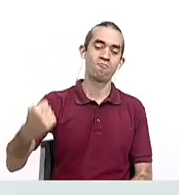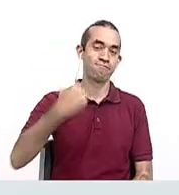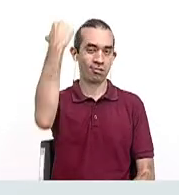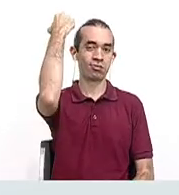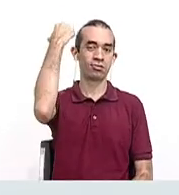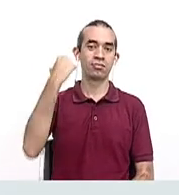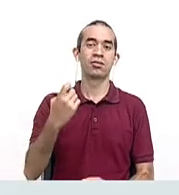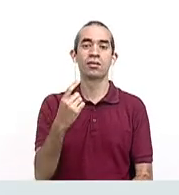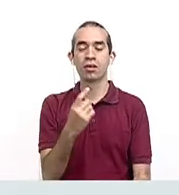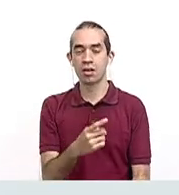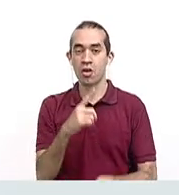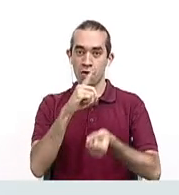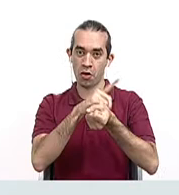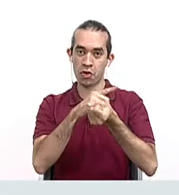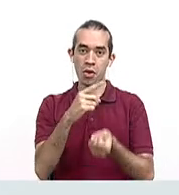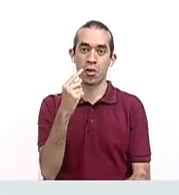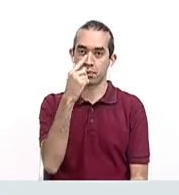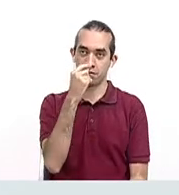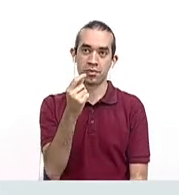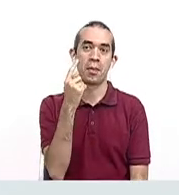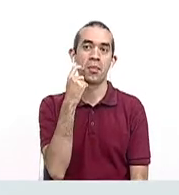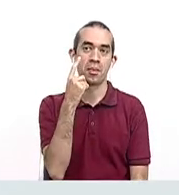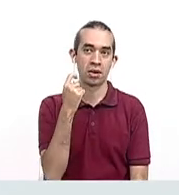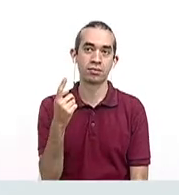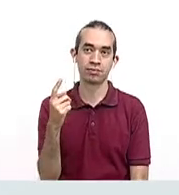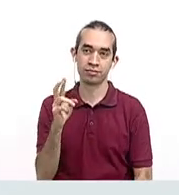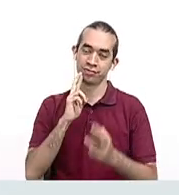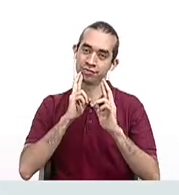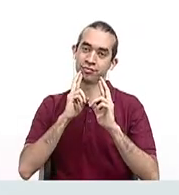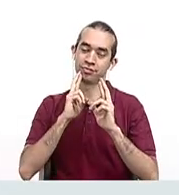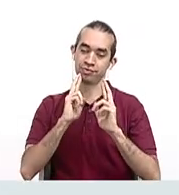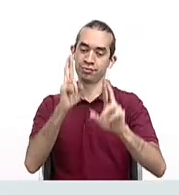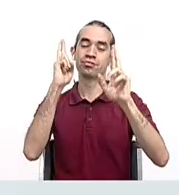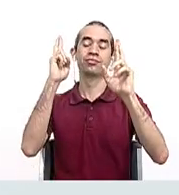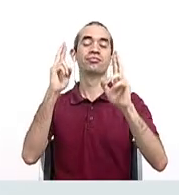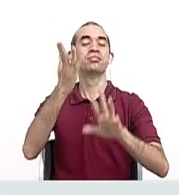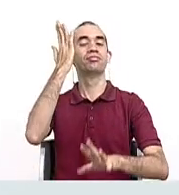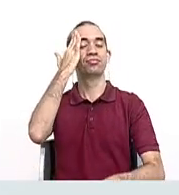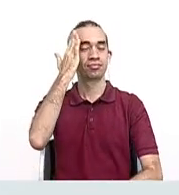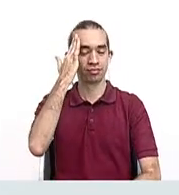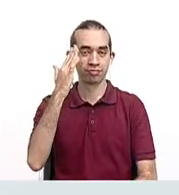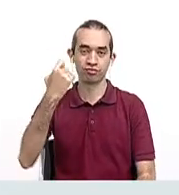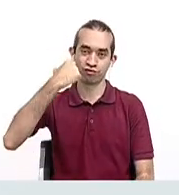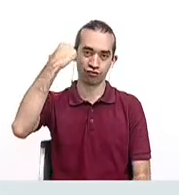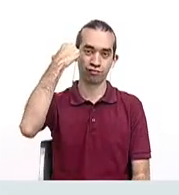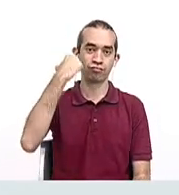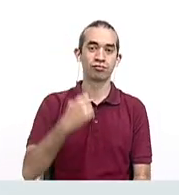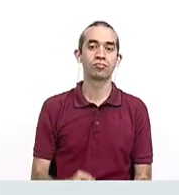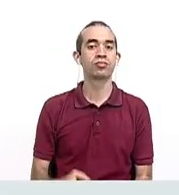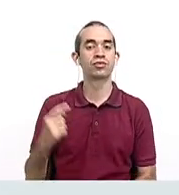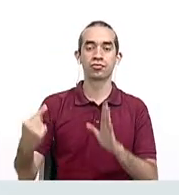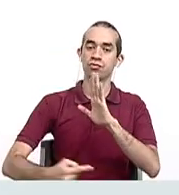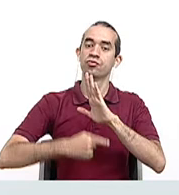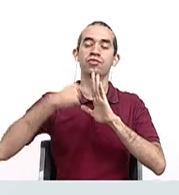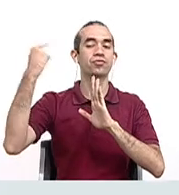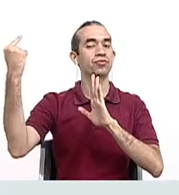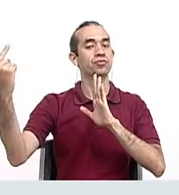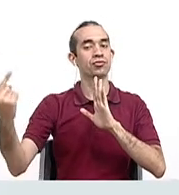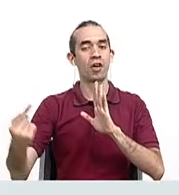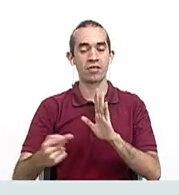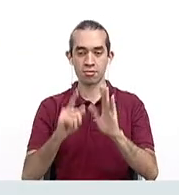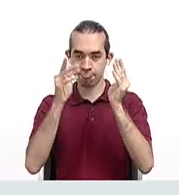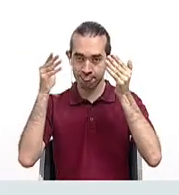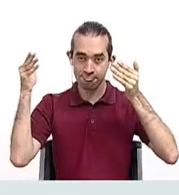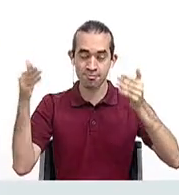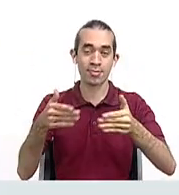calderón guardia resultado que conocemos y él inmediatamente se da a